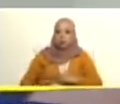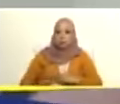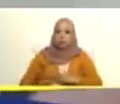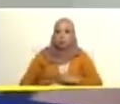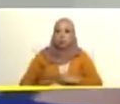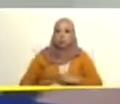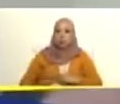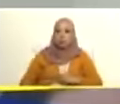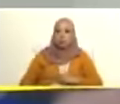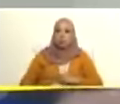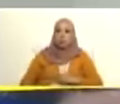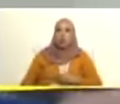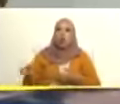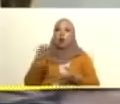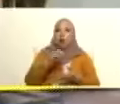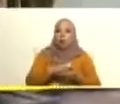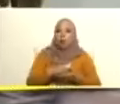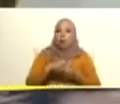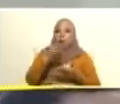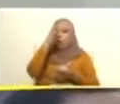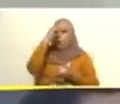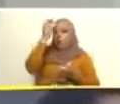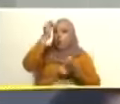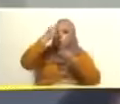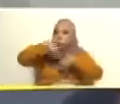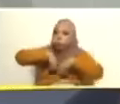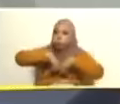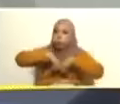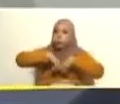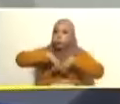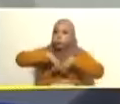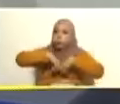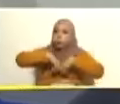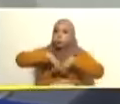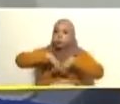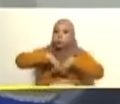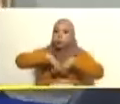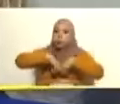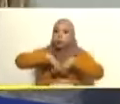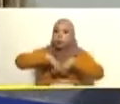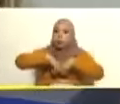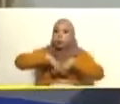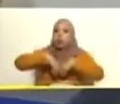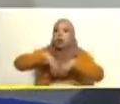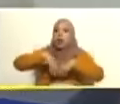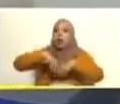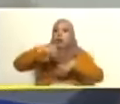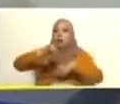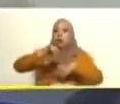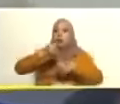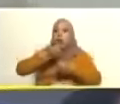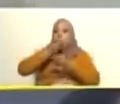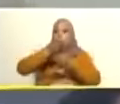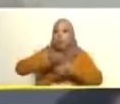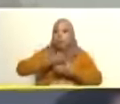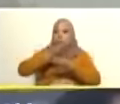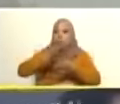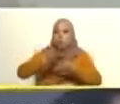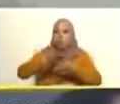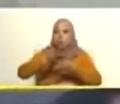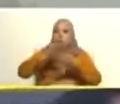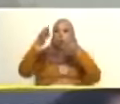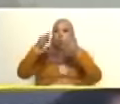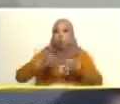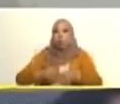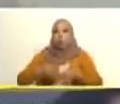los consensos. Me atrevo a agregar ahí en los consensos que usted viene mencionando, porque